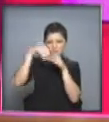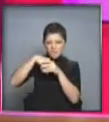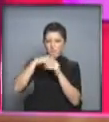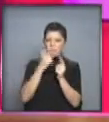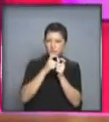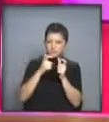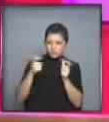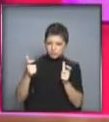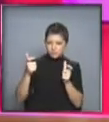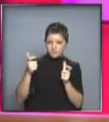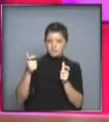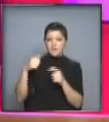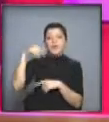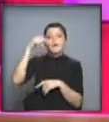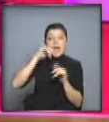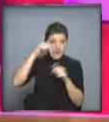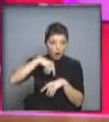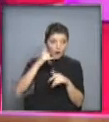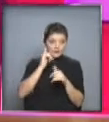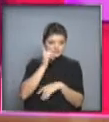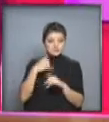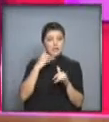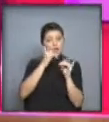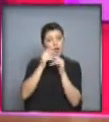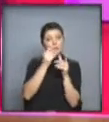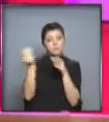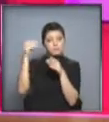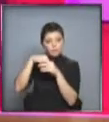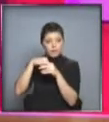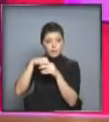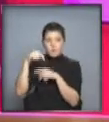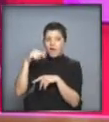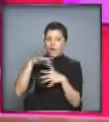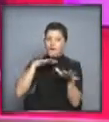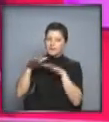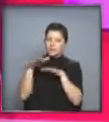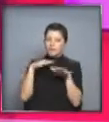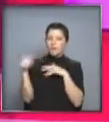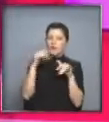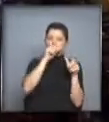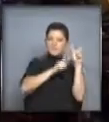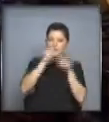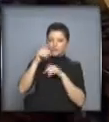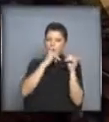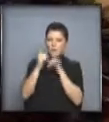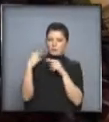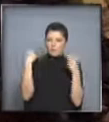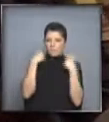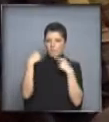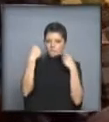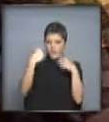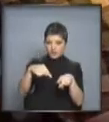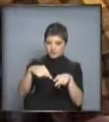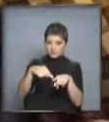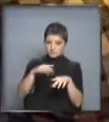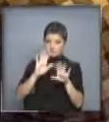están en la política, no hay que creerse que es esa juventud la del 83. Comparto en cierto punto lo que dijo Sonsoles y comparto un